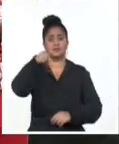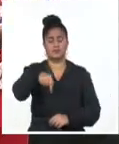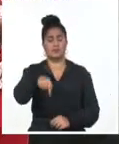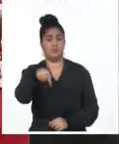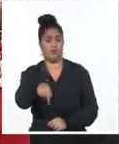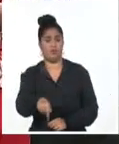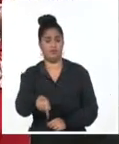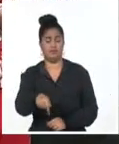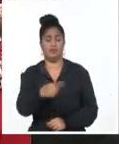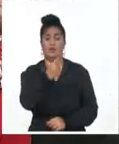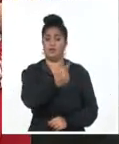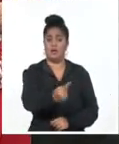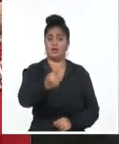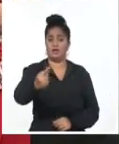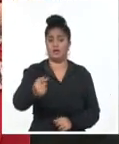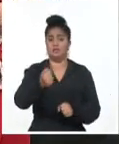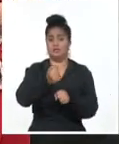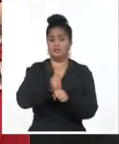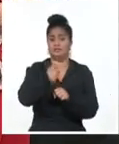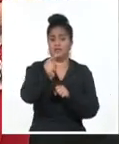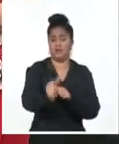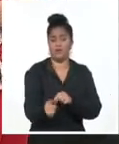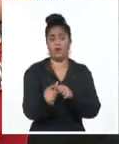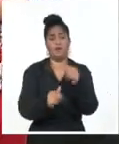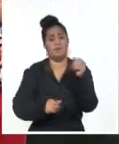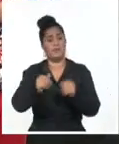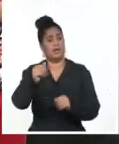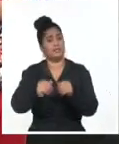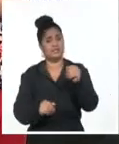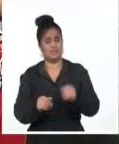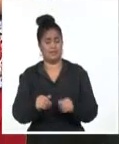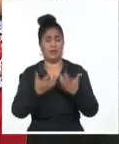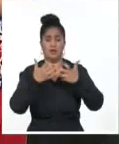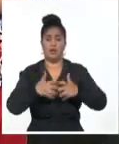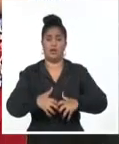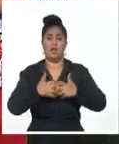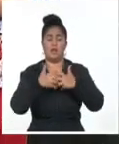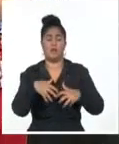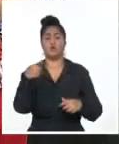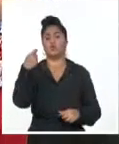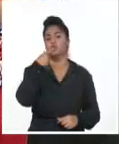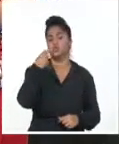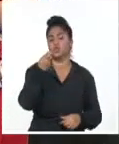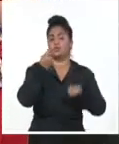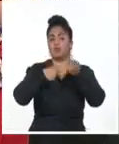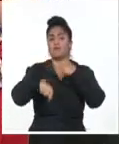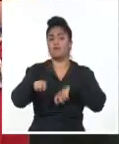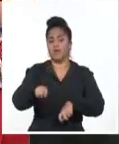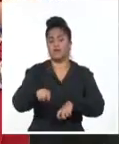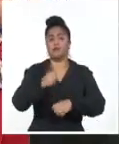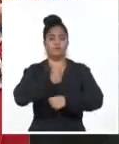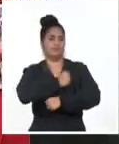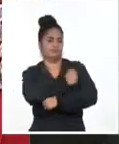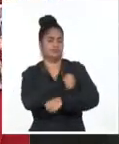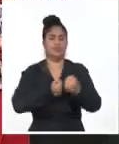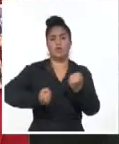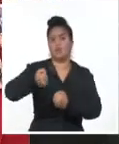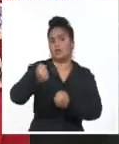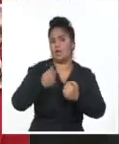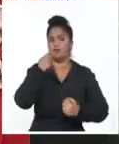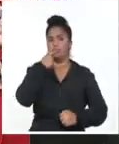territorial con cada uno de los trabajadores que participan en la cadena de producción, distribución y comercialización de medicamentos.